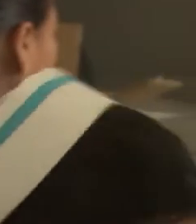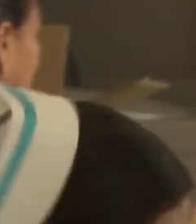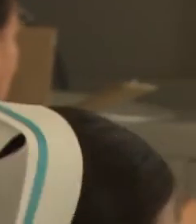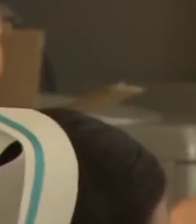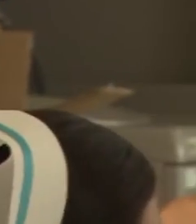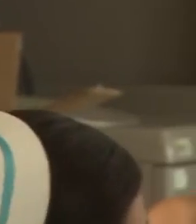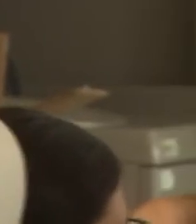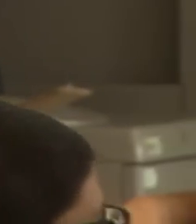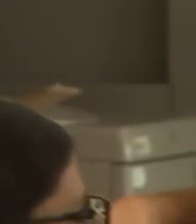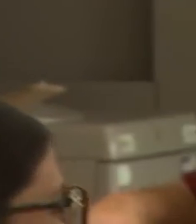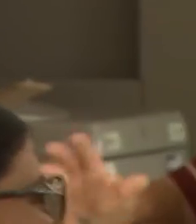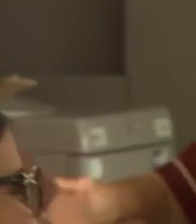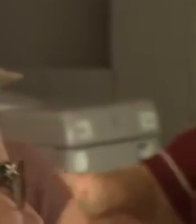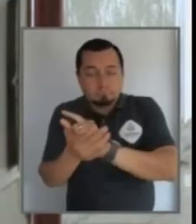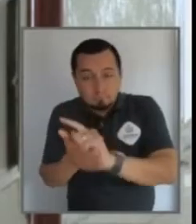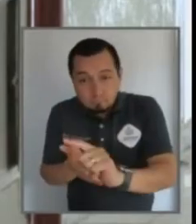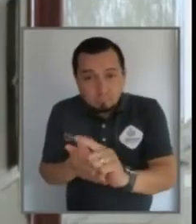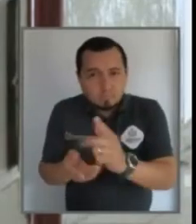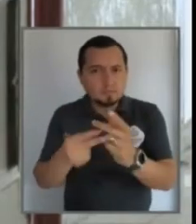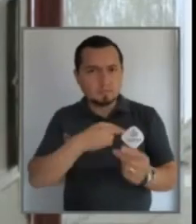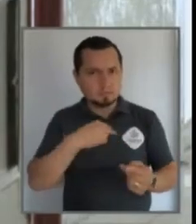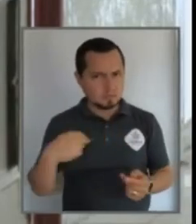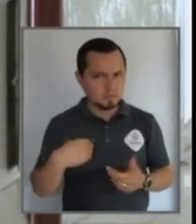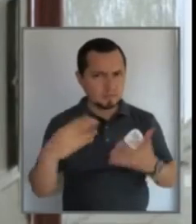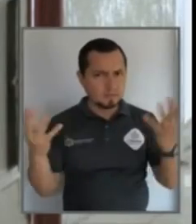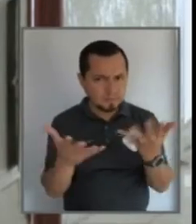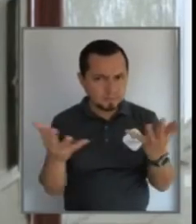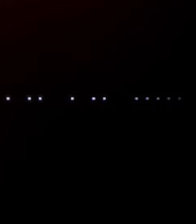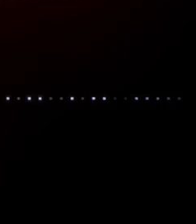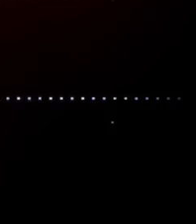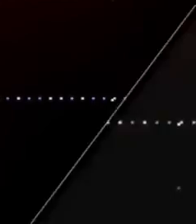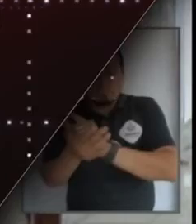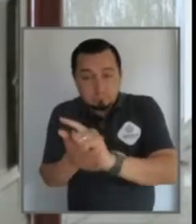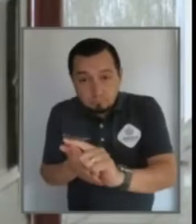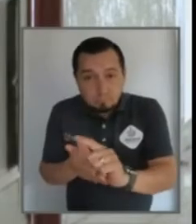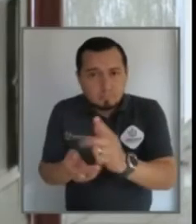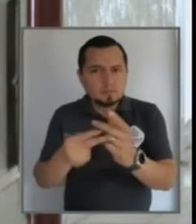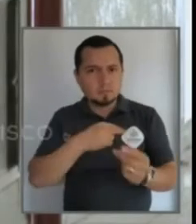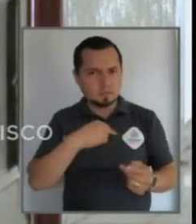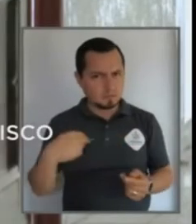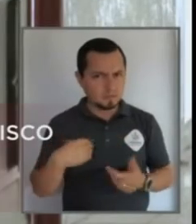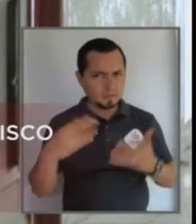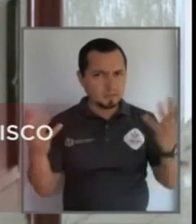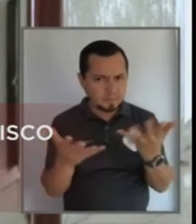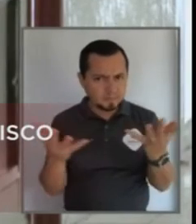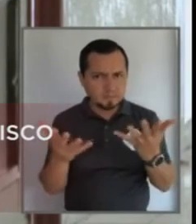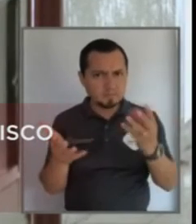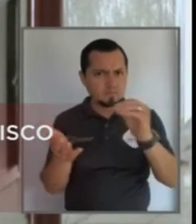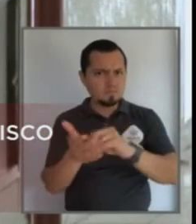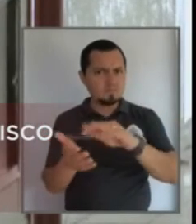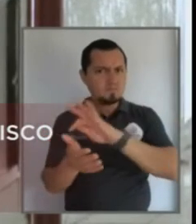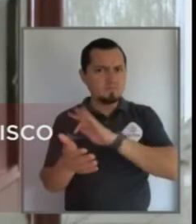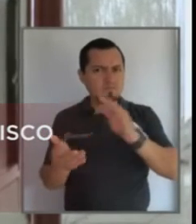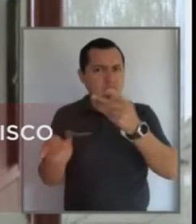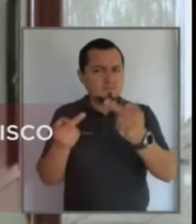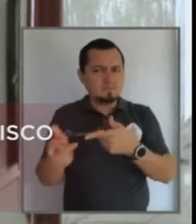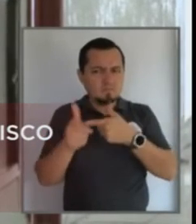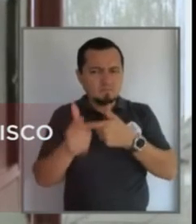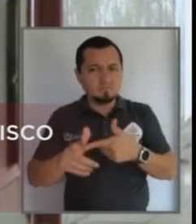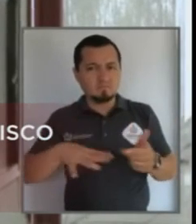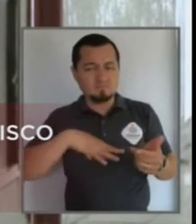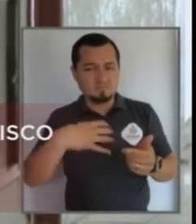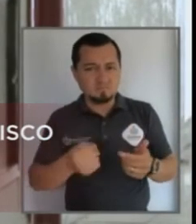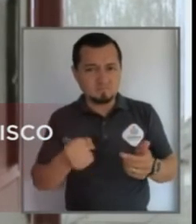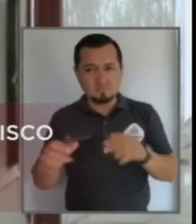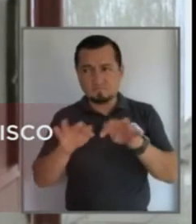esta pandemia a los jaliscienses. Habla Enrique Alfaro, gobernador de Jalisco. Nosotros estamos haciendo todo lo que podemos y vamos a seguir al pendiente